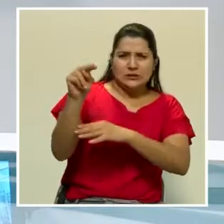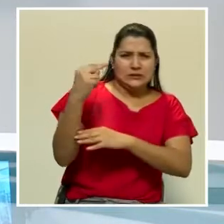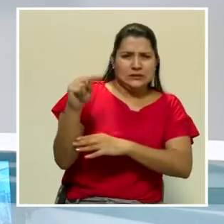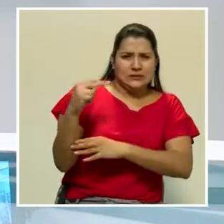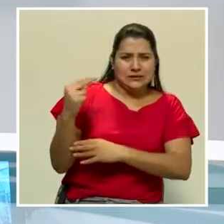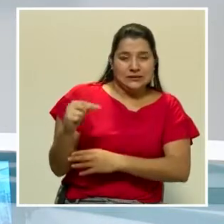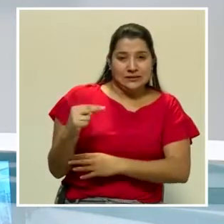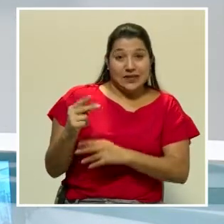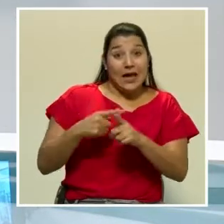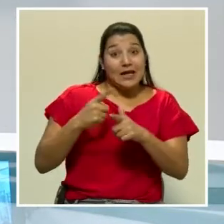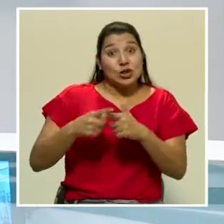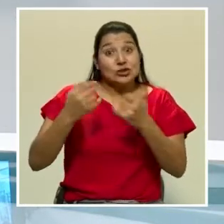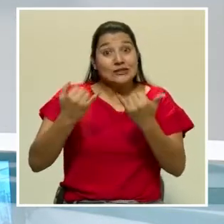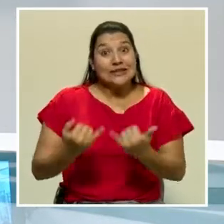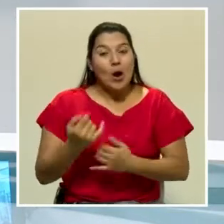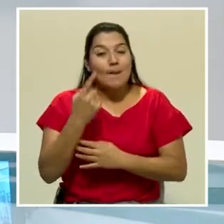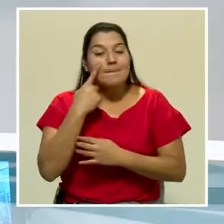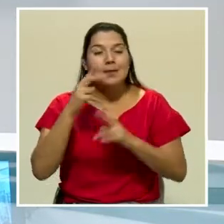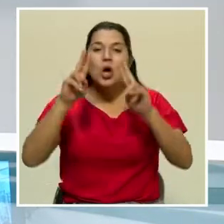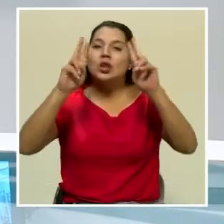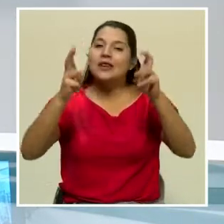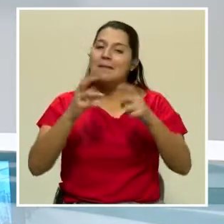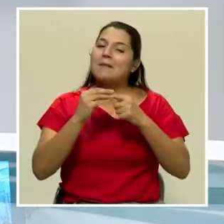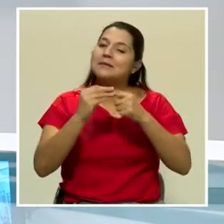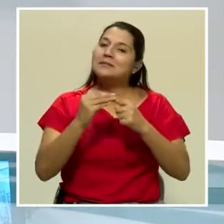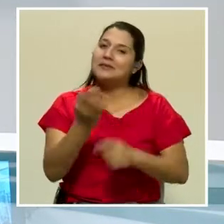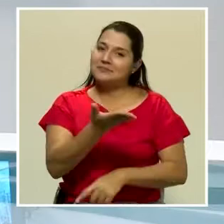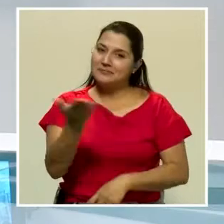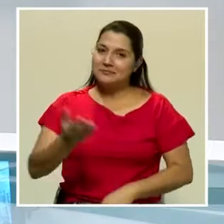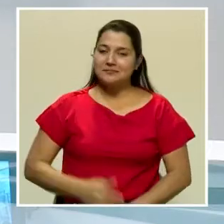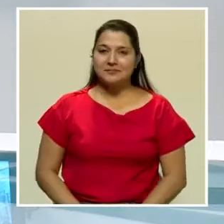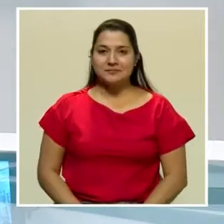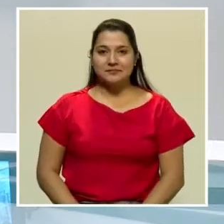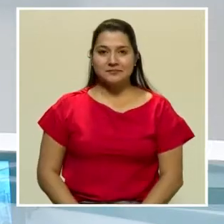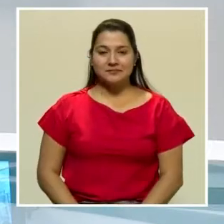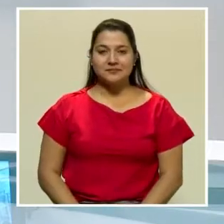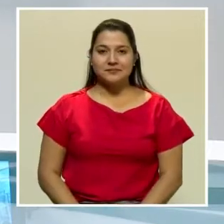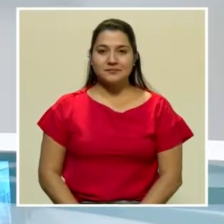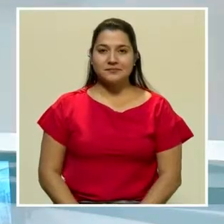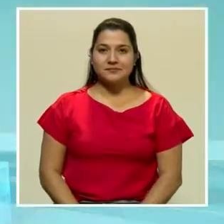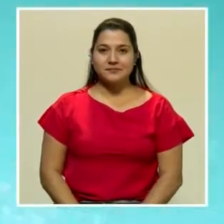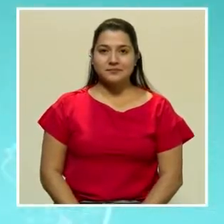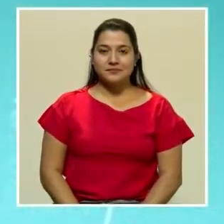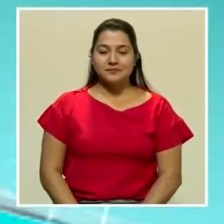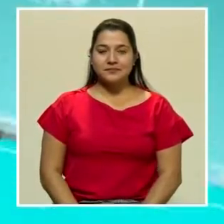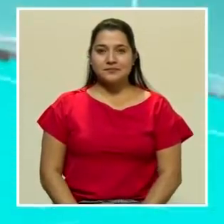viendo, así que vayamos a ver nuestros titulares. Adelante.